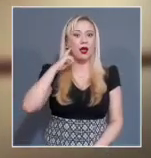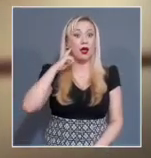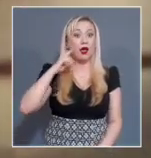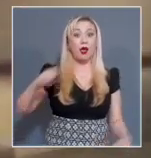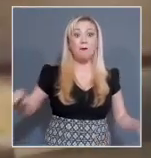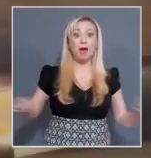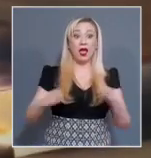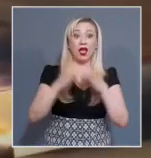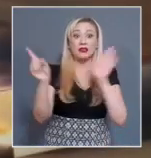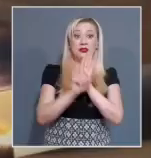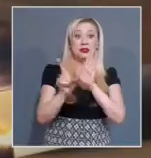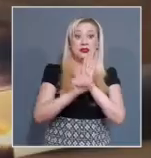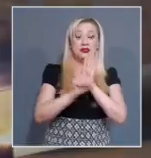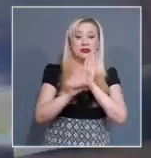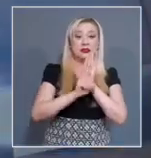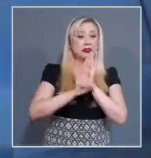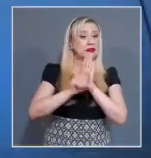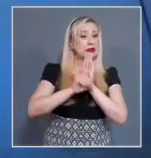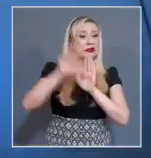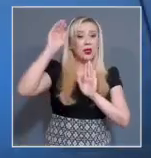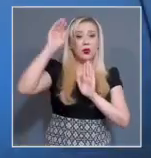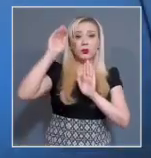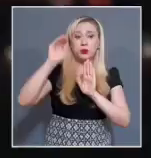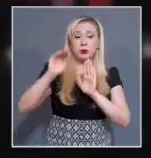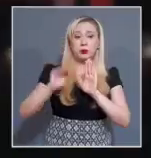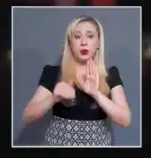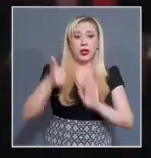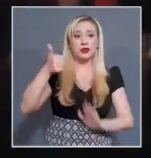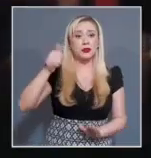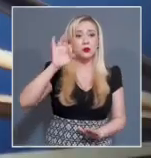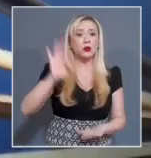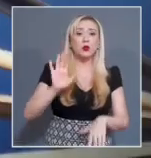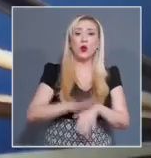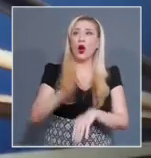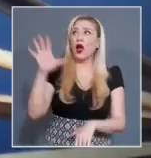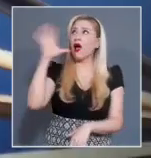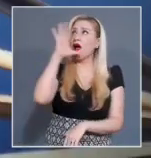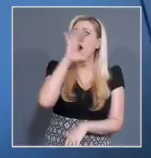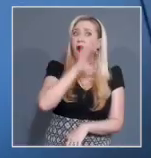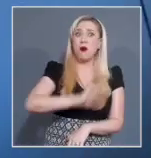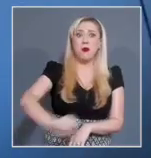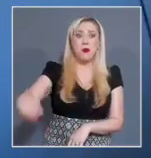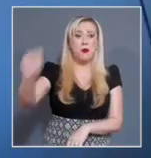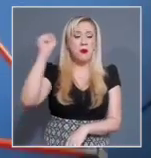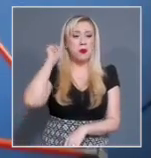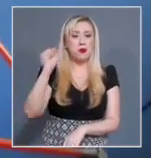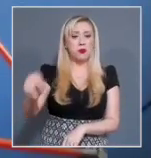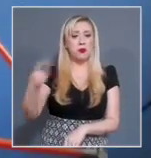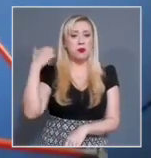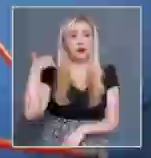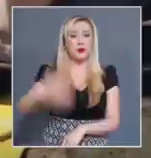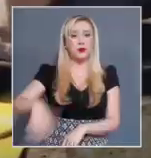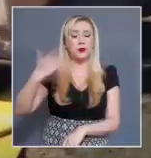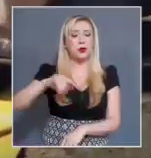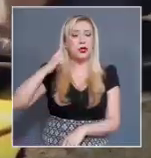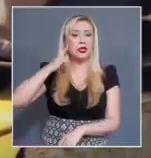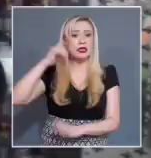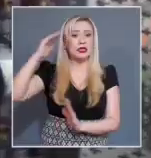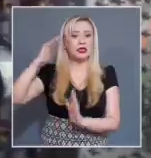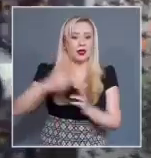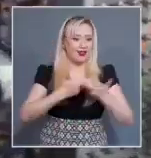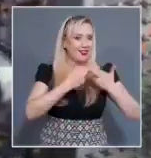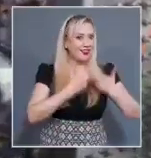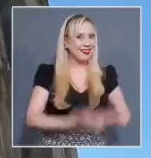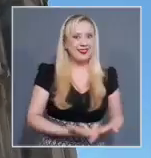reserva menor al 6%. La oleada de calor ha provocado que el margen de reserva disminuya debido al incremento de la demanda